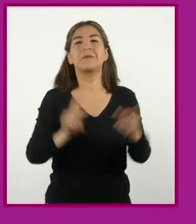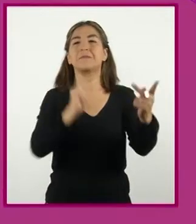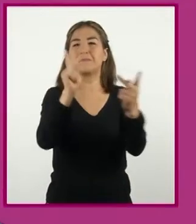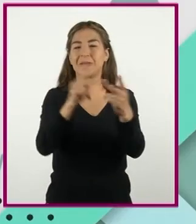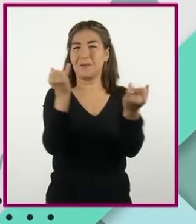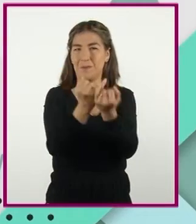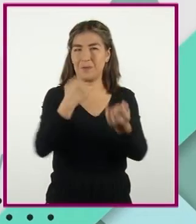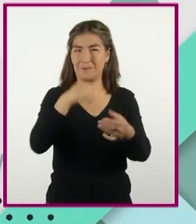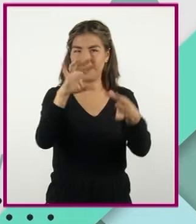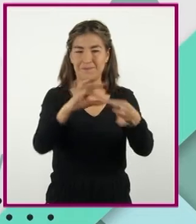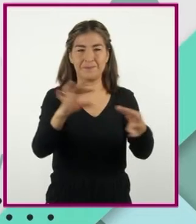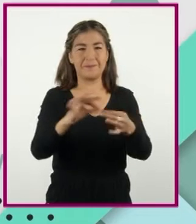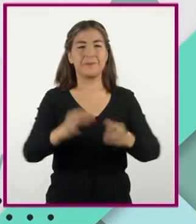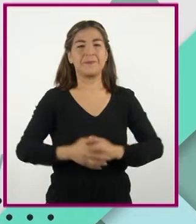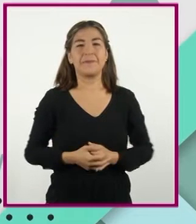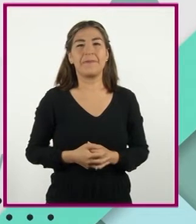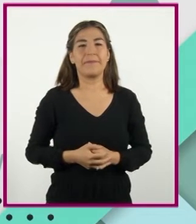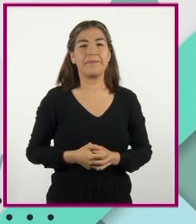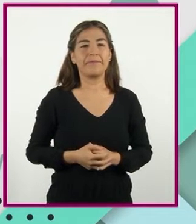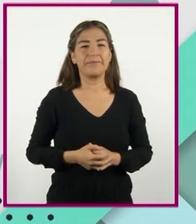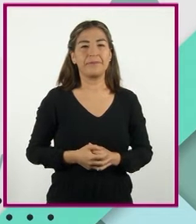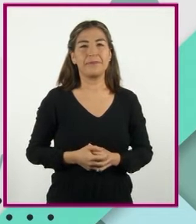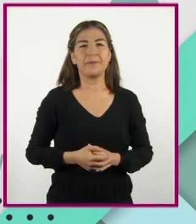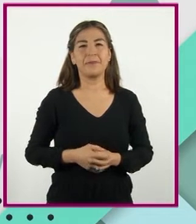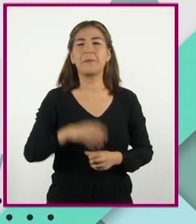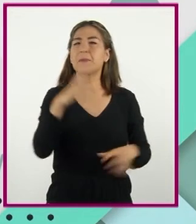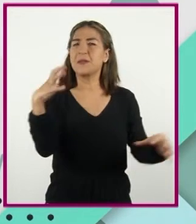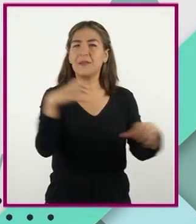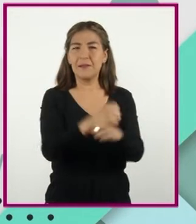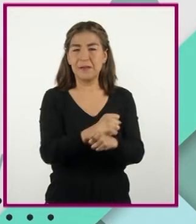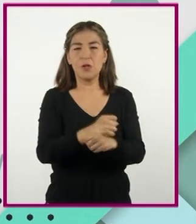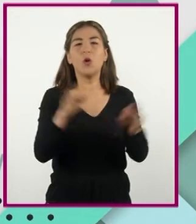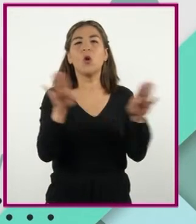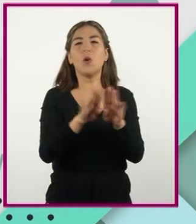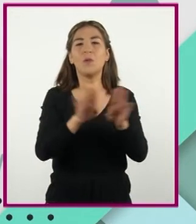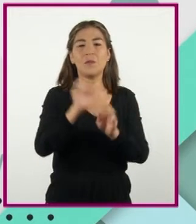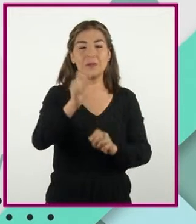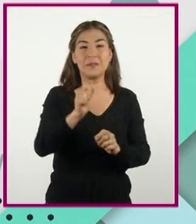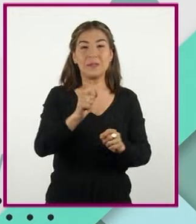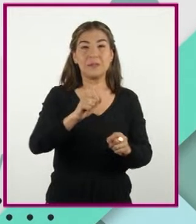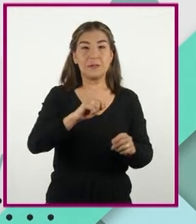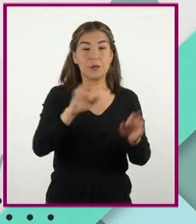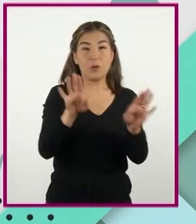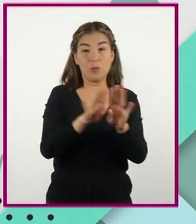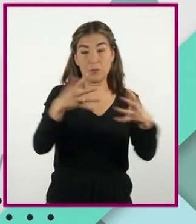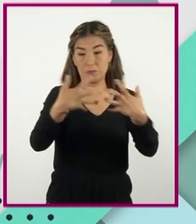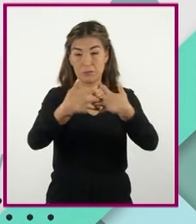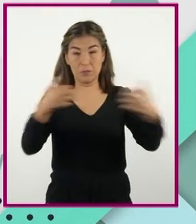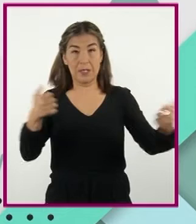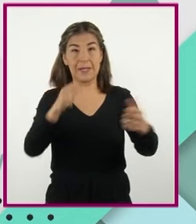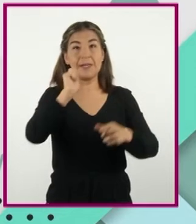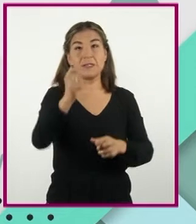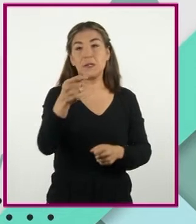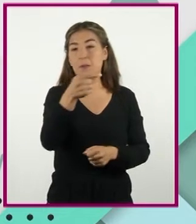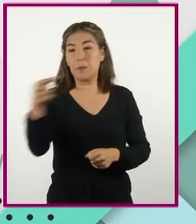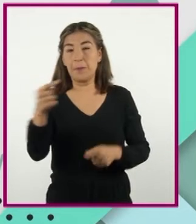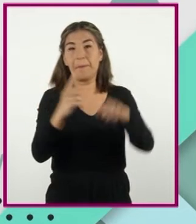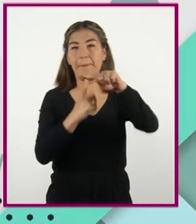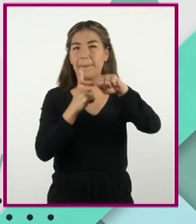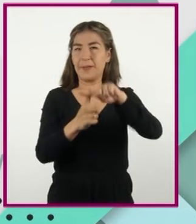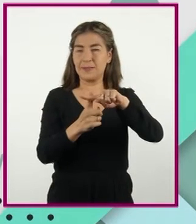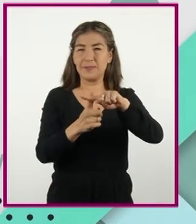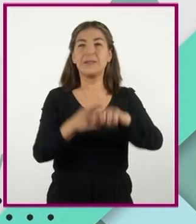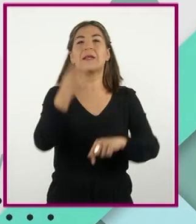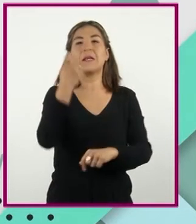continuación. Un término algebraico es aquella expresión cuyas partes no están separadas por los signos más o menos